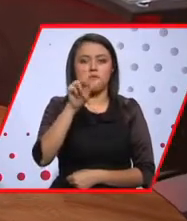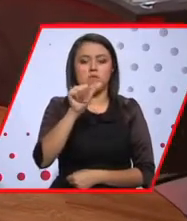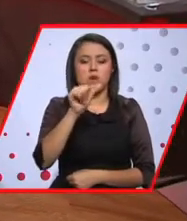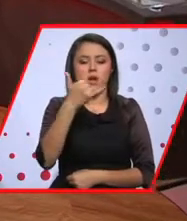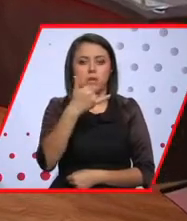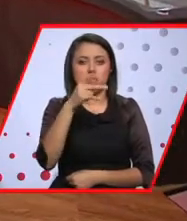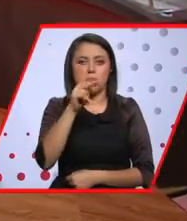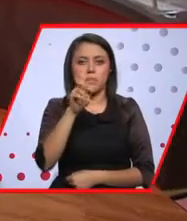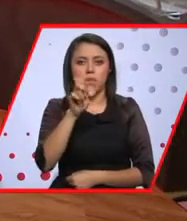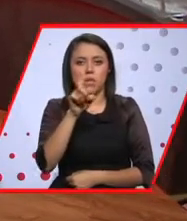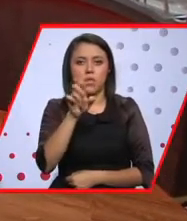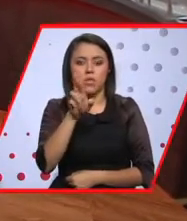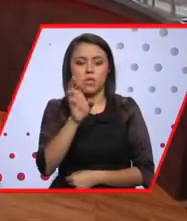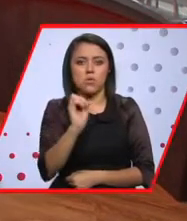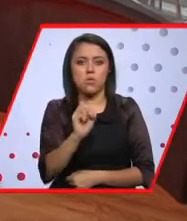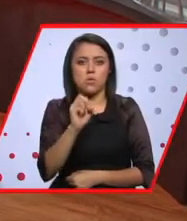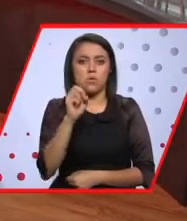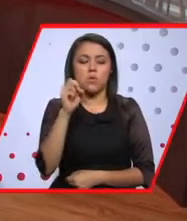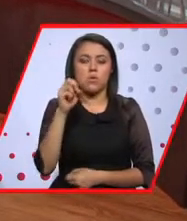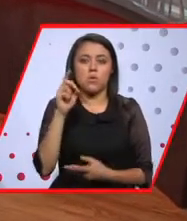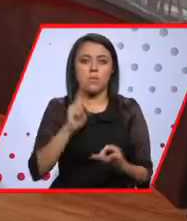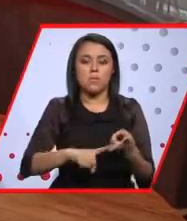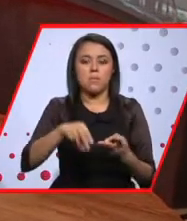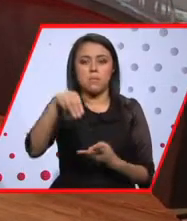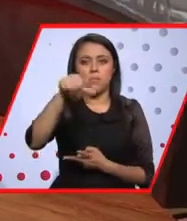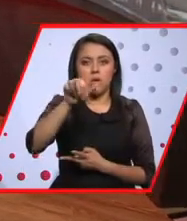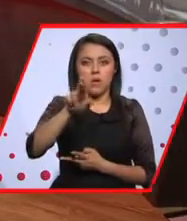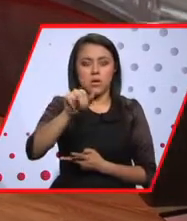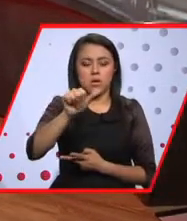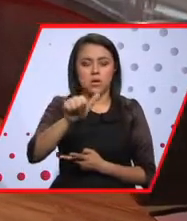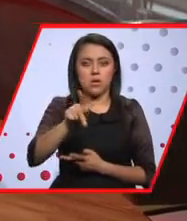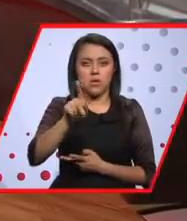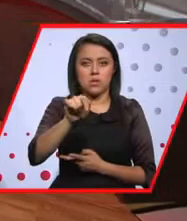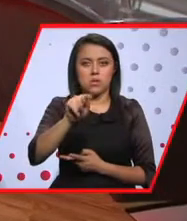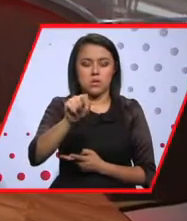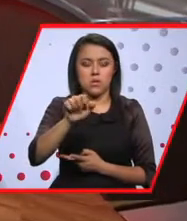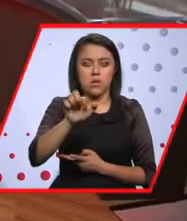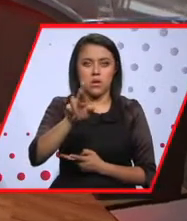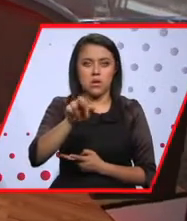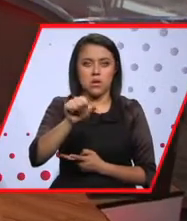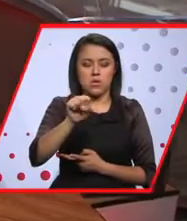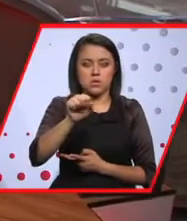Tor, María Teresa Ochoa Rodríguez publican este libro